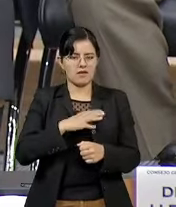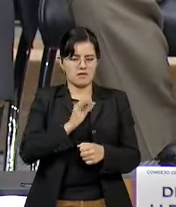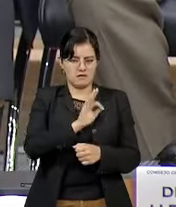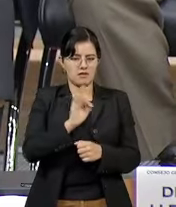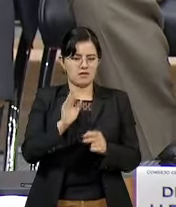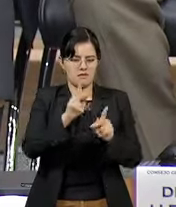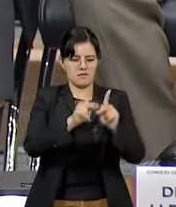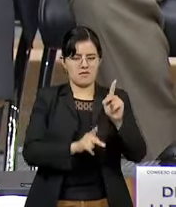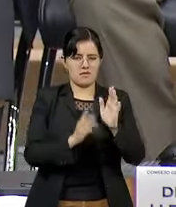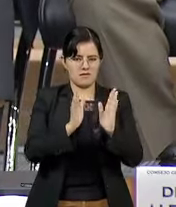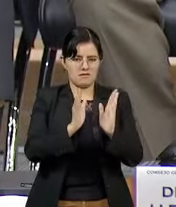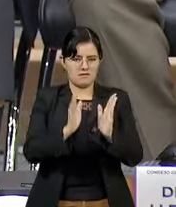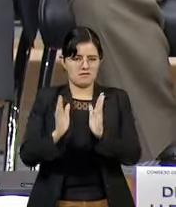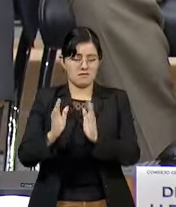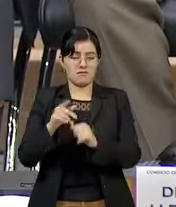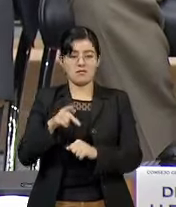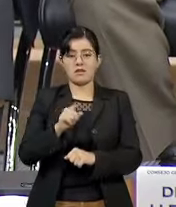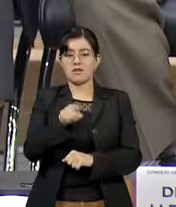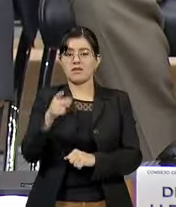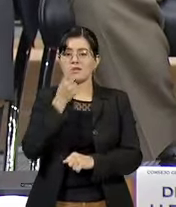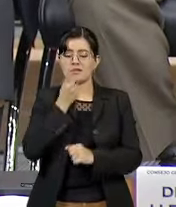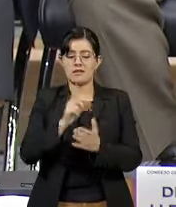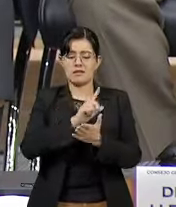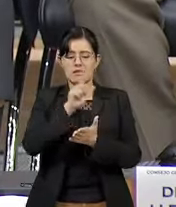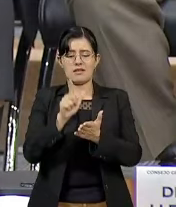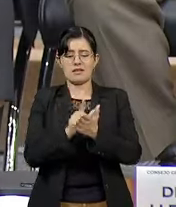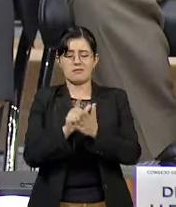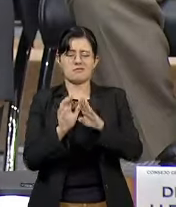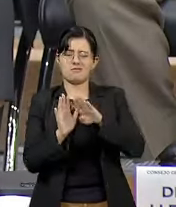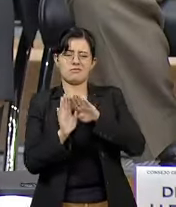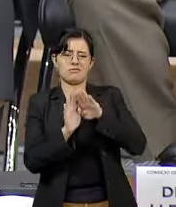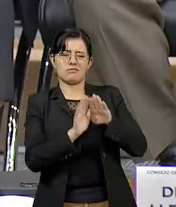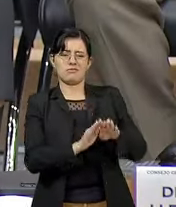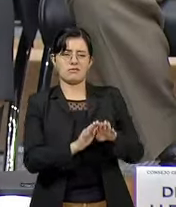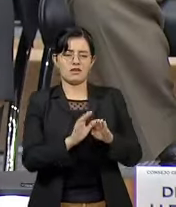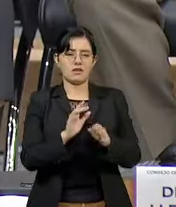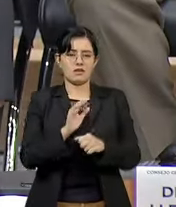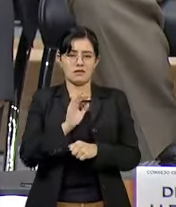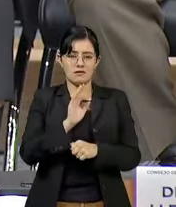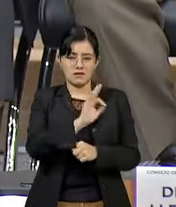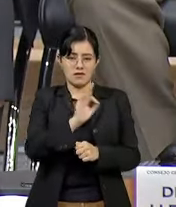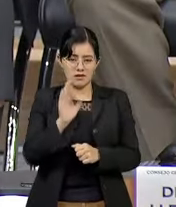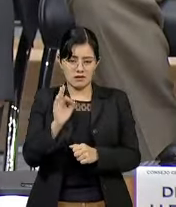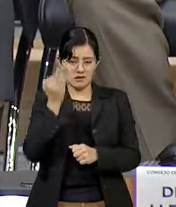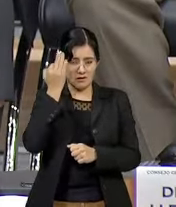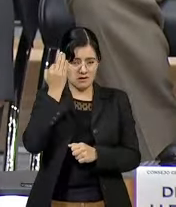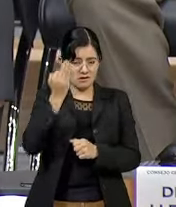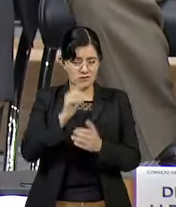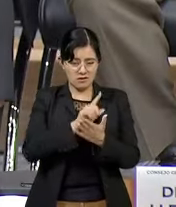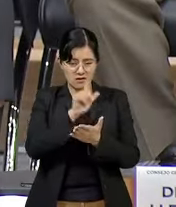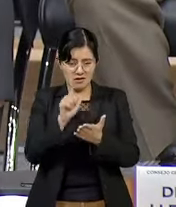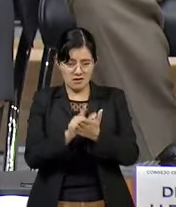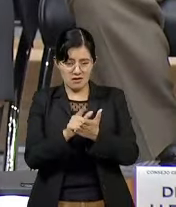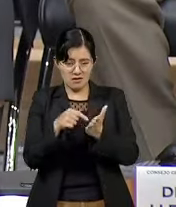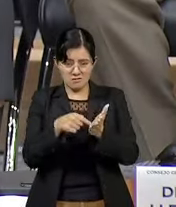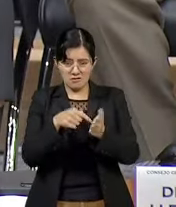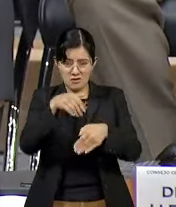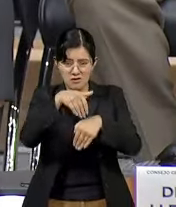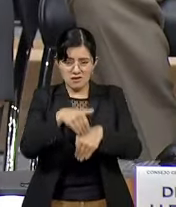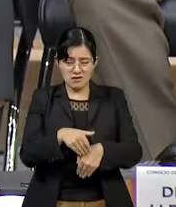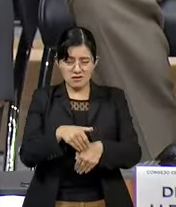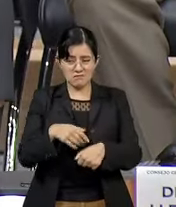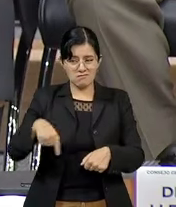proceso pero como dicen que que la ley no es la ley los plazos que marca la ley y no impugnaron absolutamente